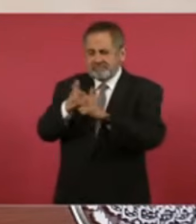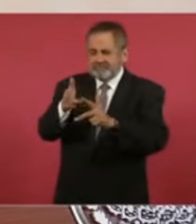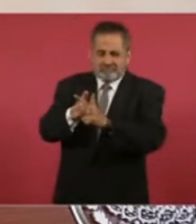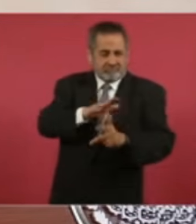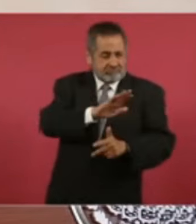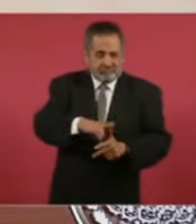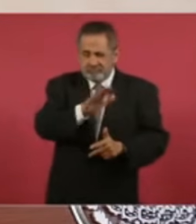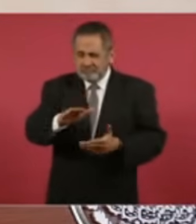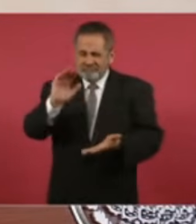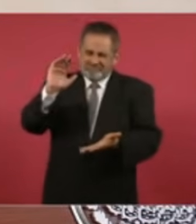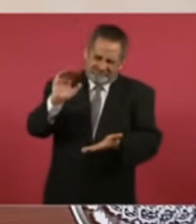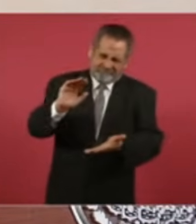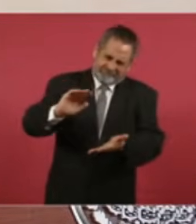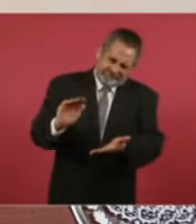del 20%,